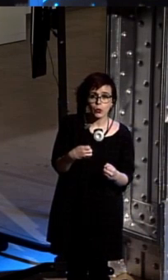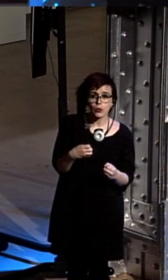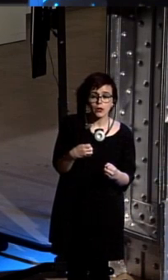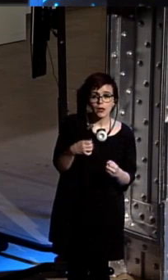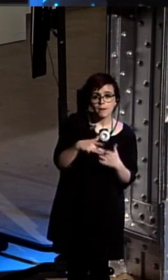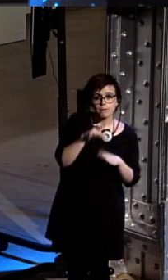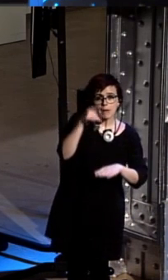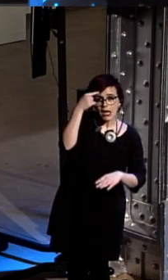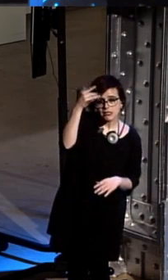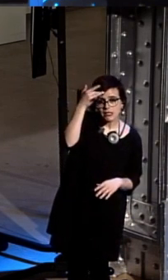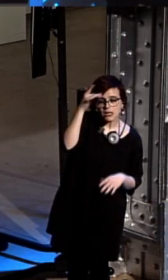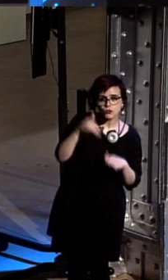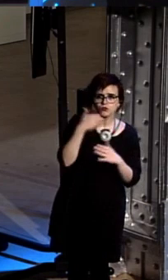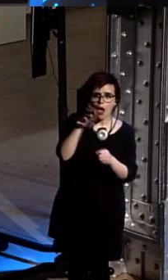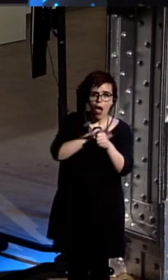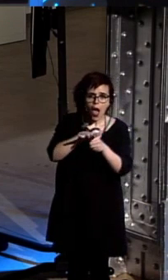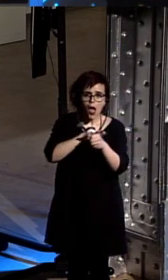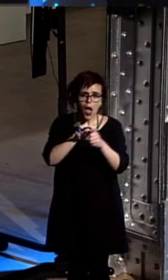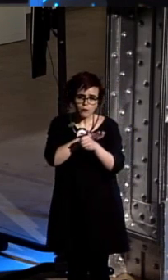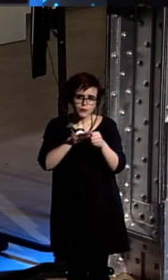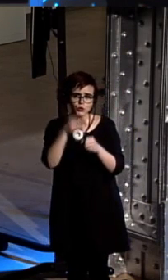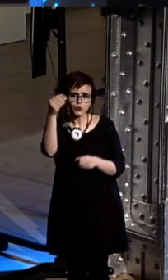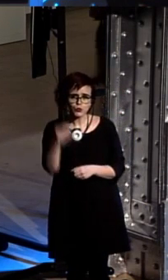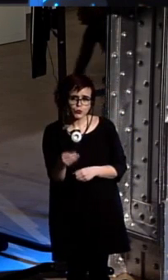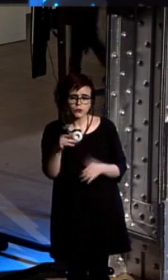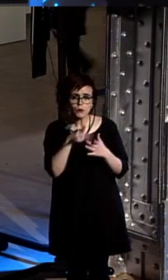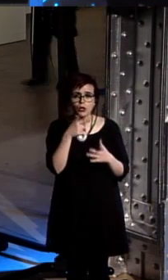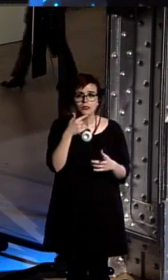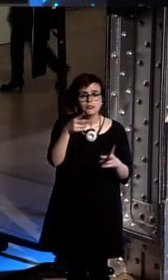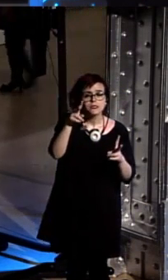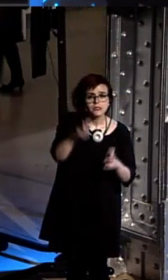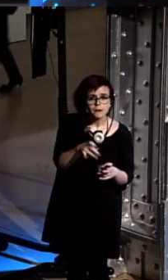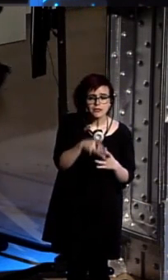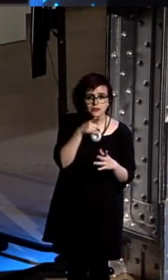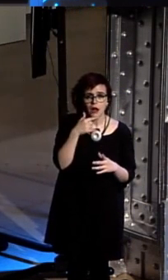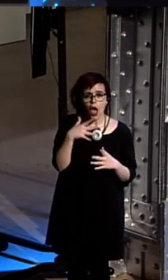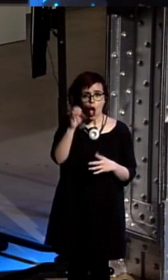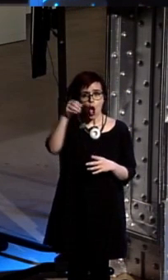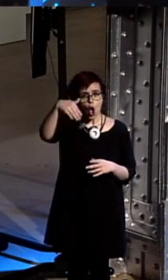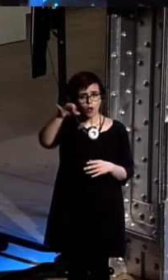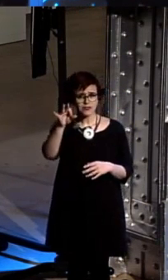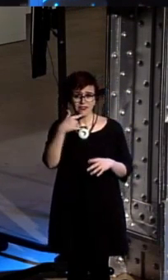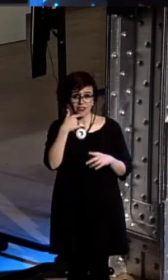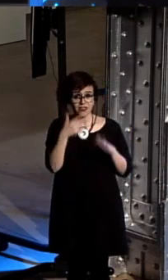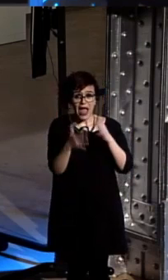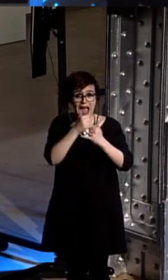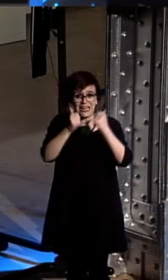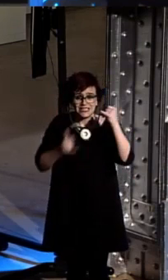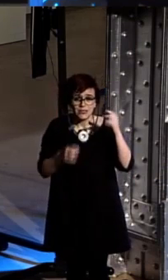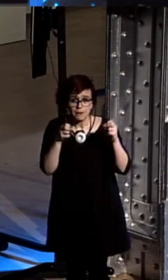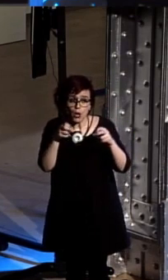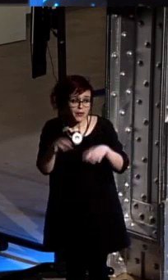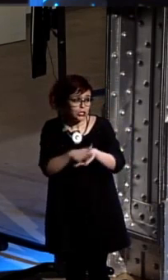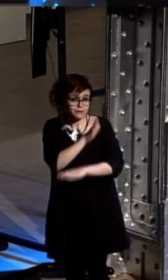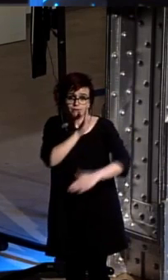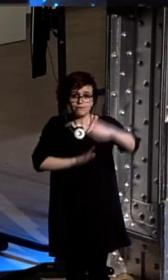área fantástica. Me parece que la Organización Mundial de la Salud ha dicho que sería una de las mayores crisis de las próximas décadas. Ahora